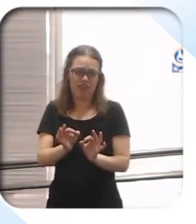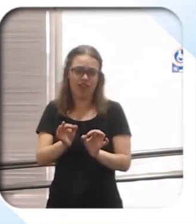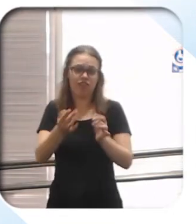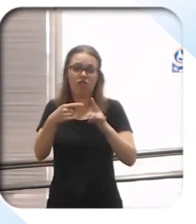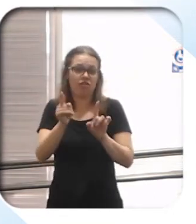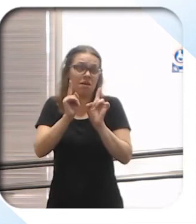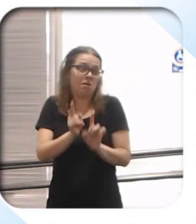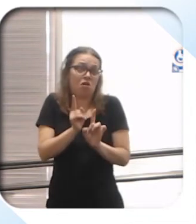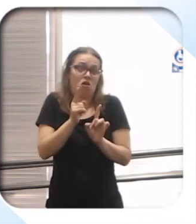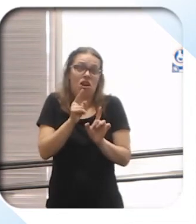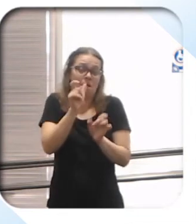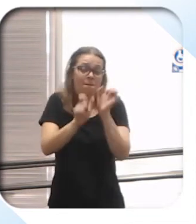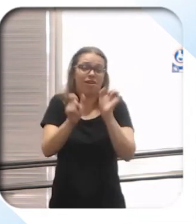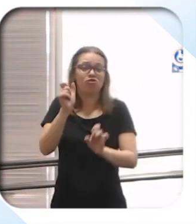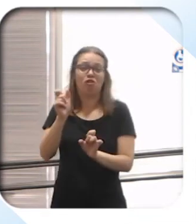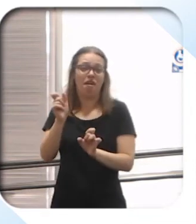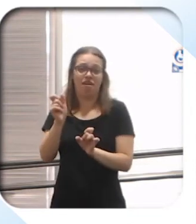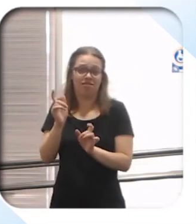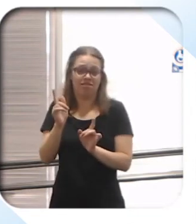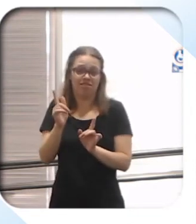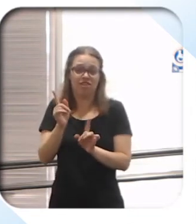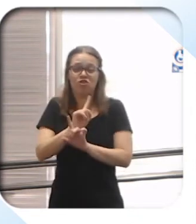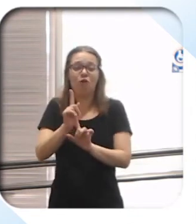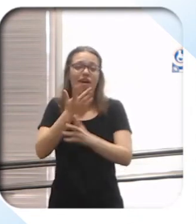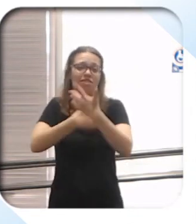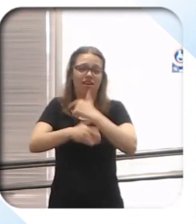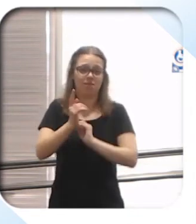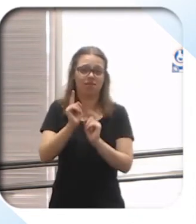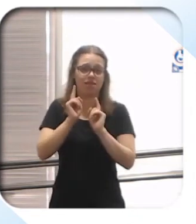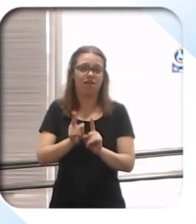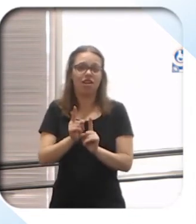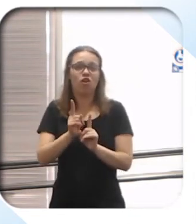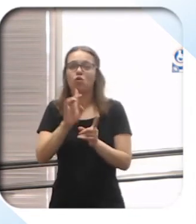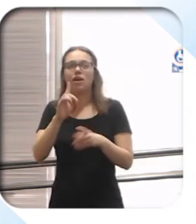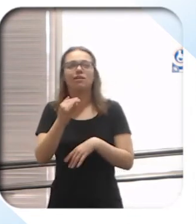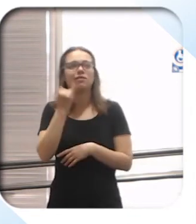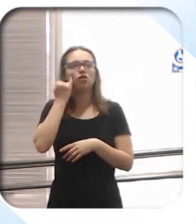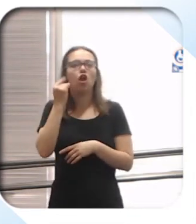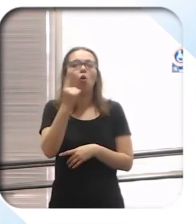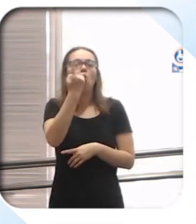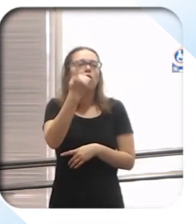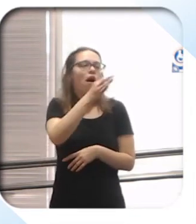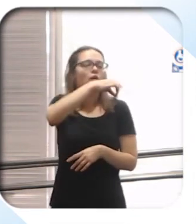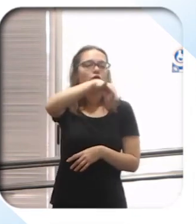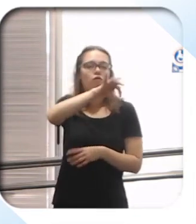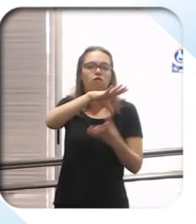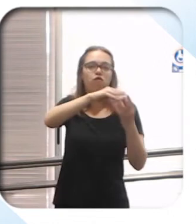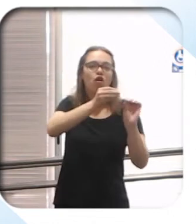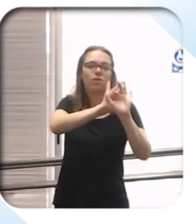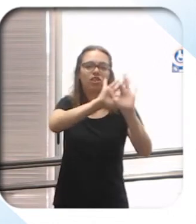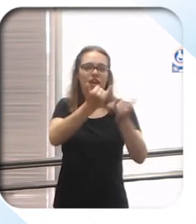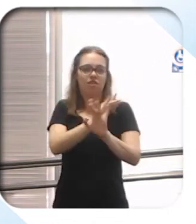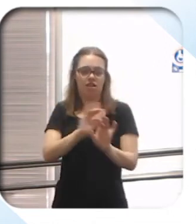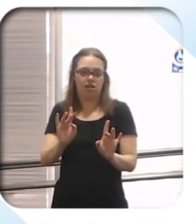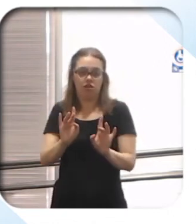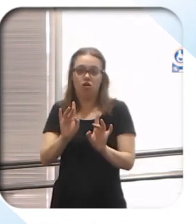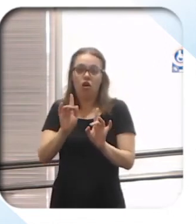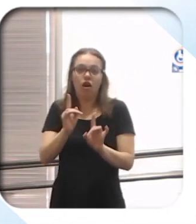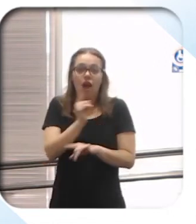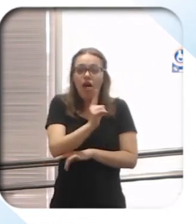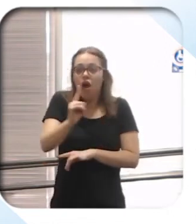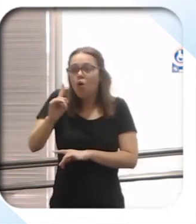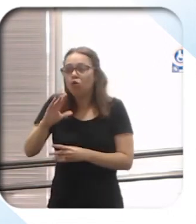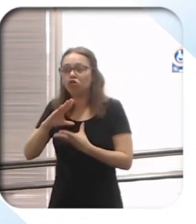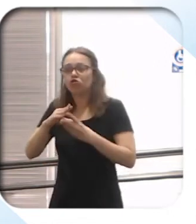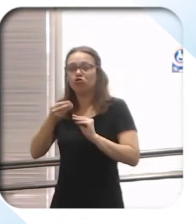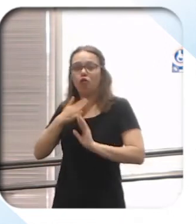personas comunes. Es mentira que la sexualidad tiene que ser solo de una manera, sino que cada persona debe buscar su manera